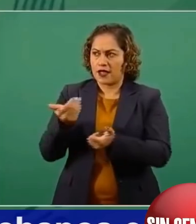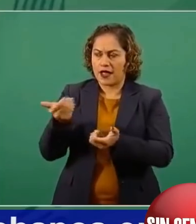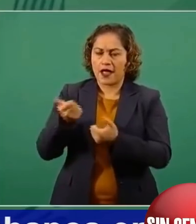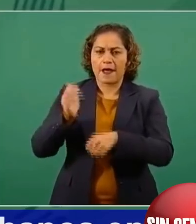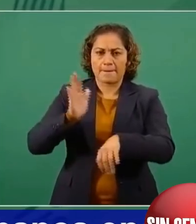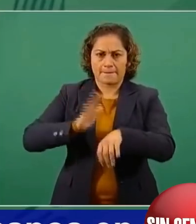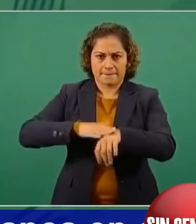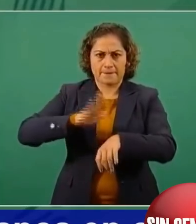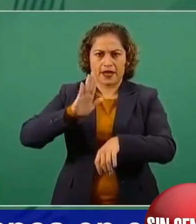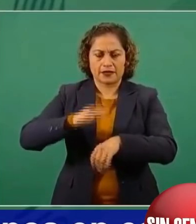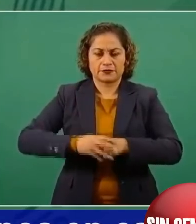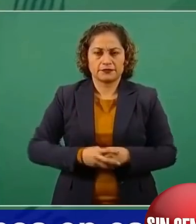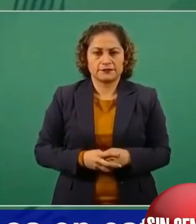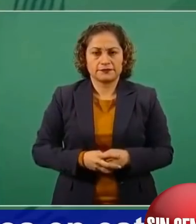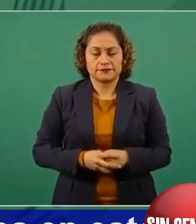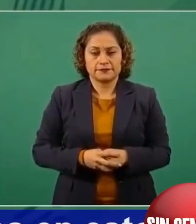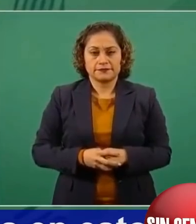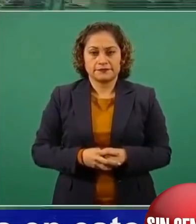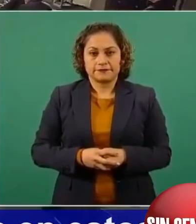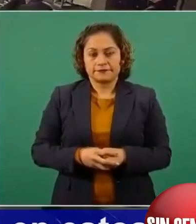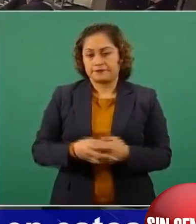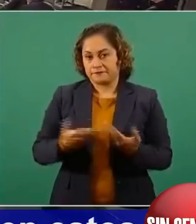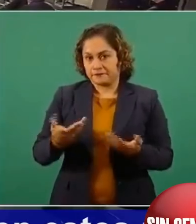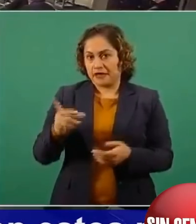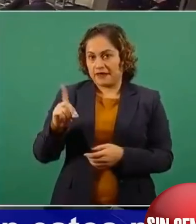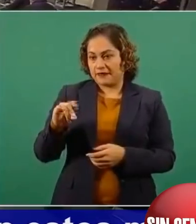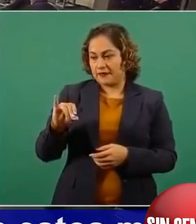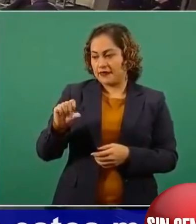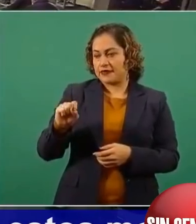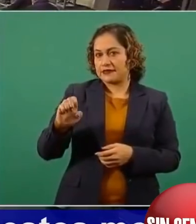de combustóleo y diésel.